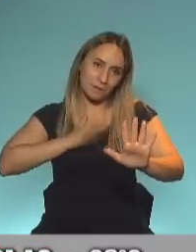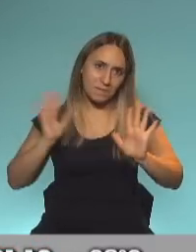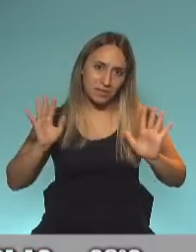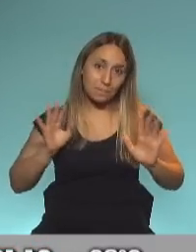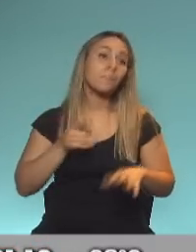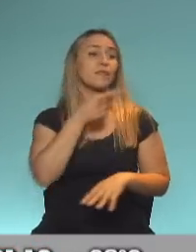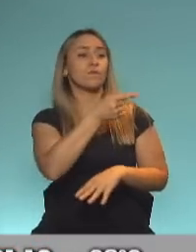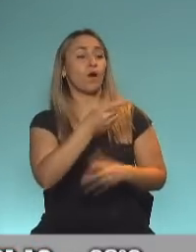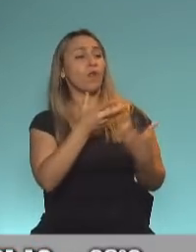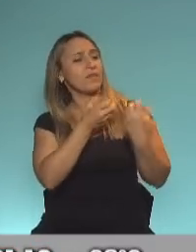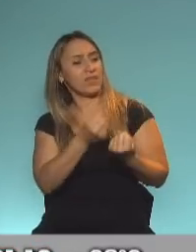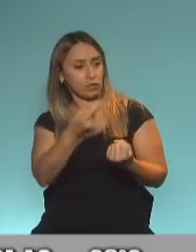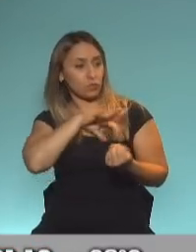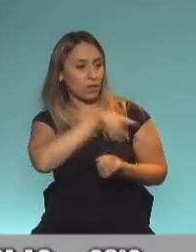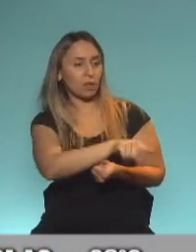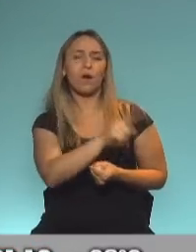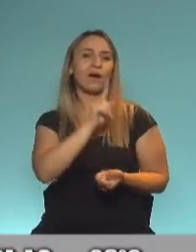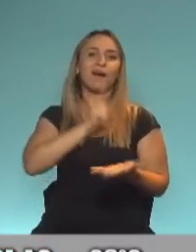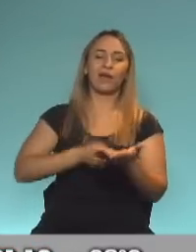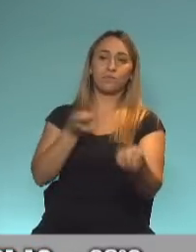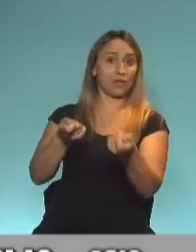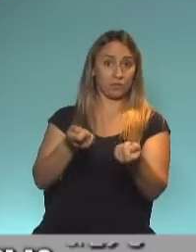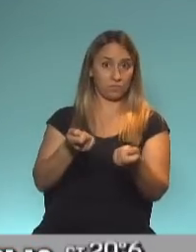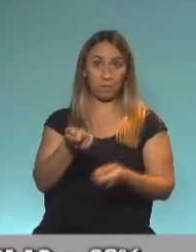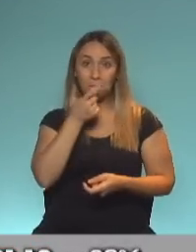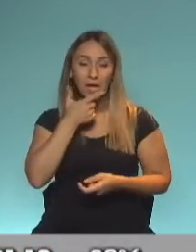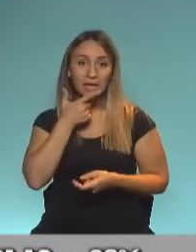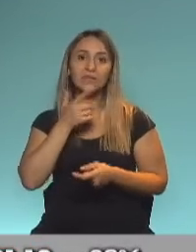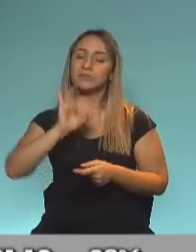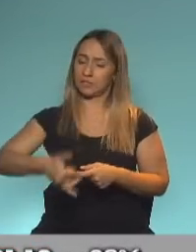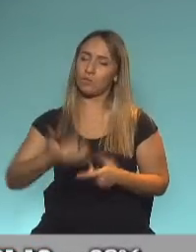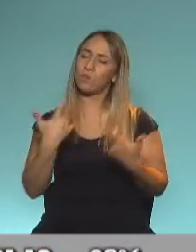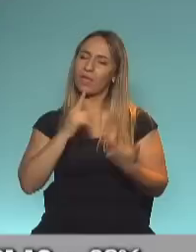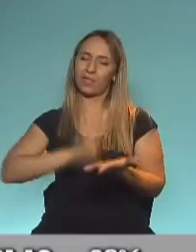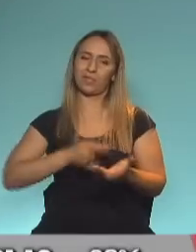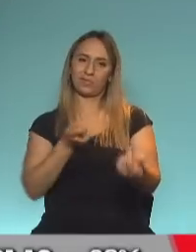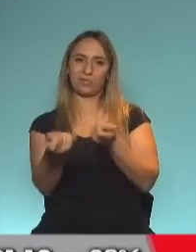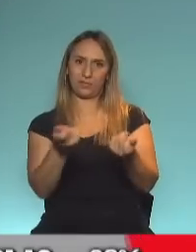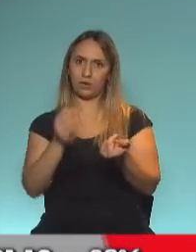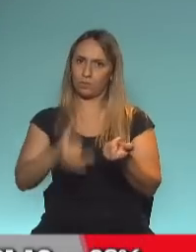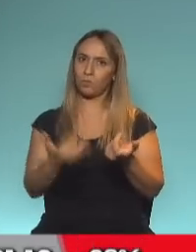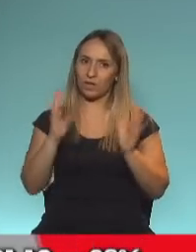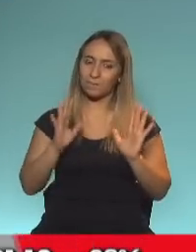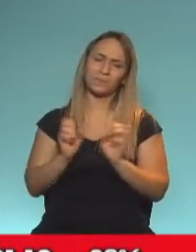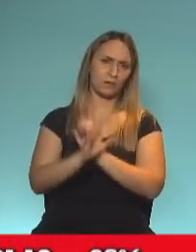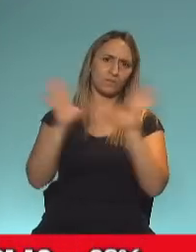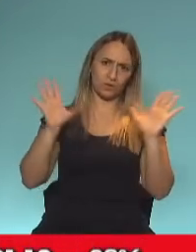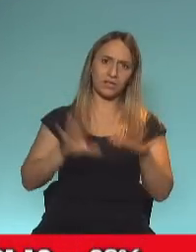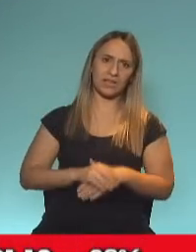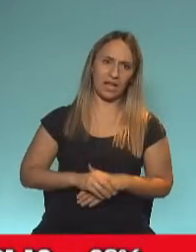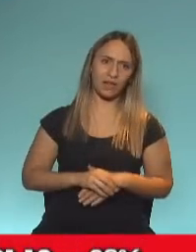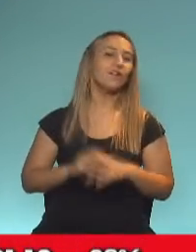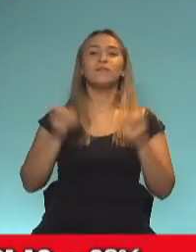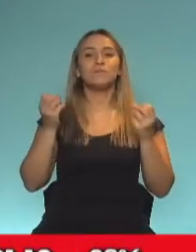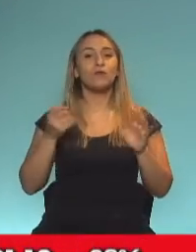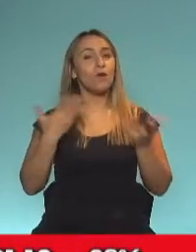Usted defendiendo su salario no tiene esa mano. Tampoco. Mauricio Macri también. Sí la tenía. Sí, está claro en cada gestión. Amado